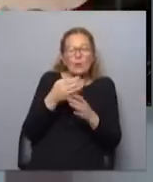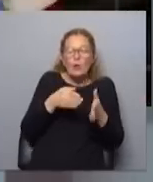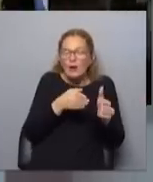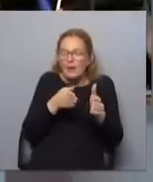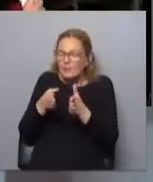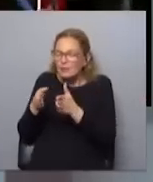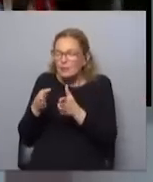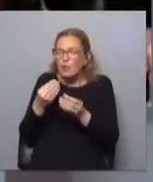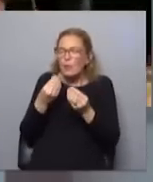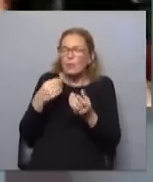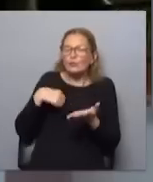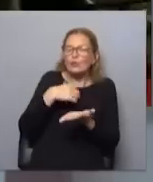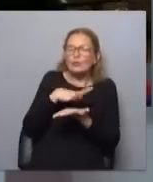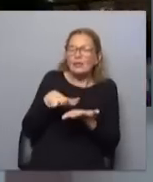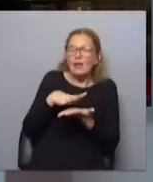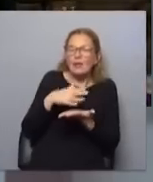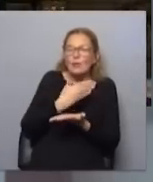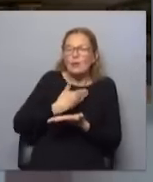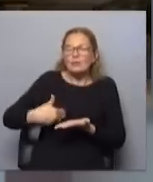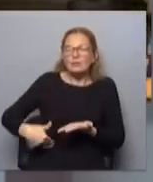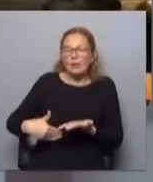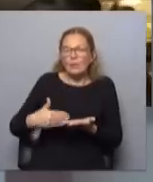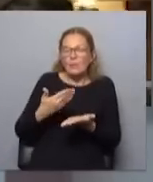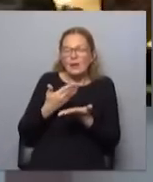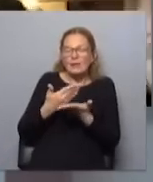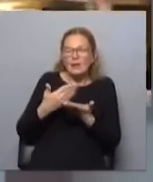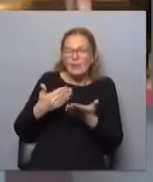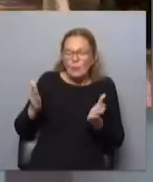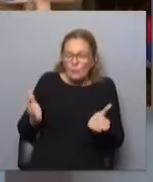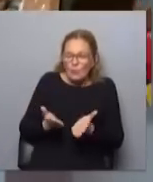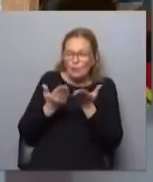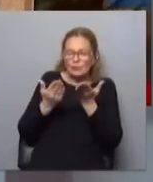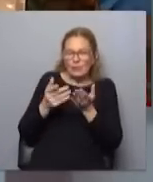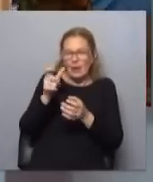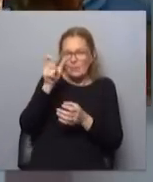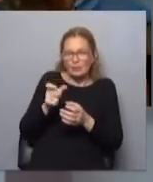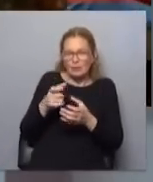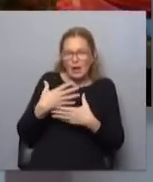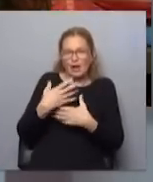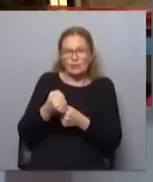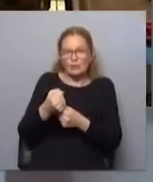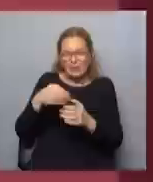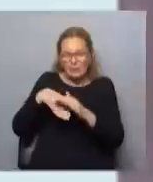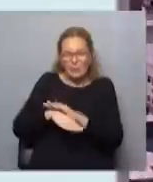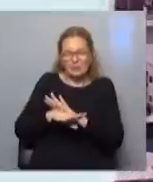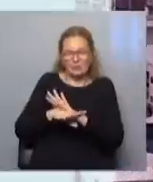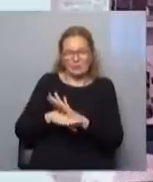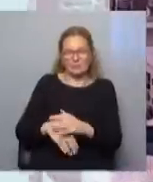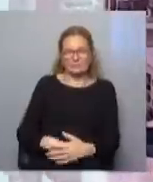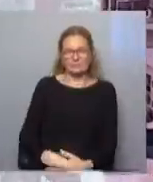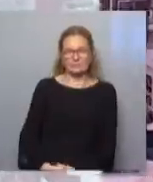como sociedad y como estado para sacar a nuestra gente del pozo en el que nos estamos metiendo